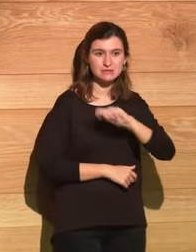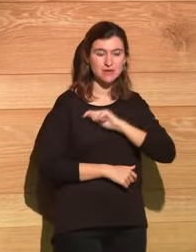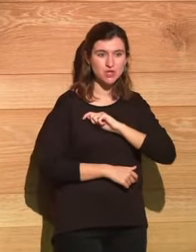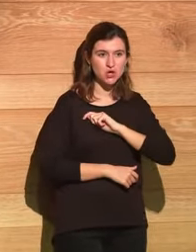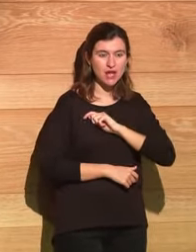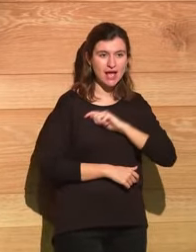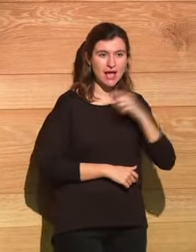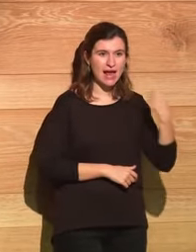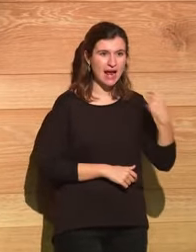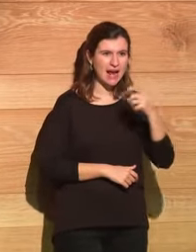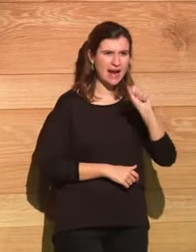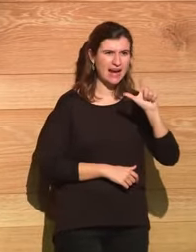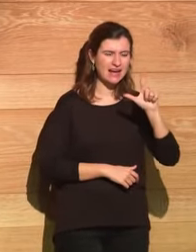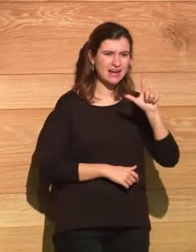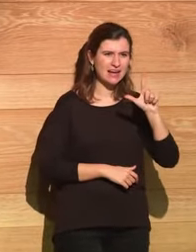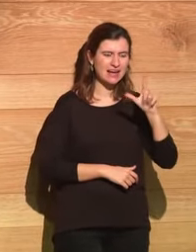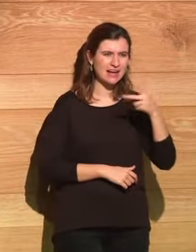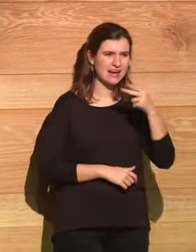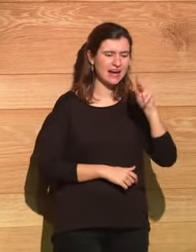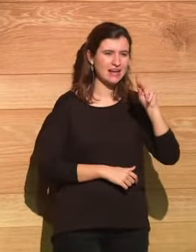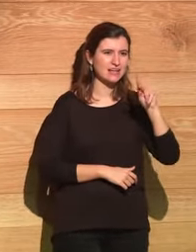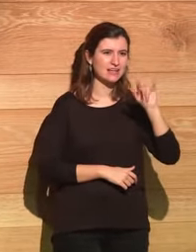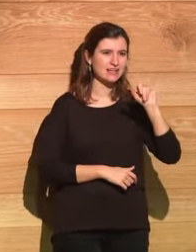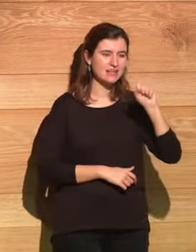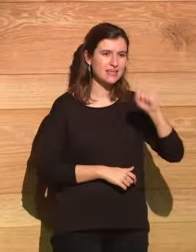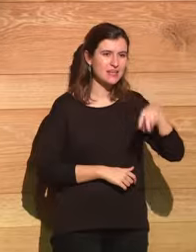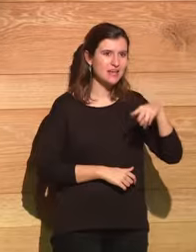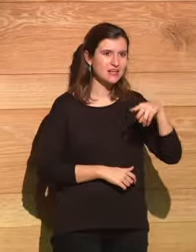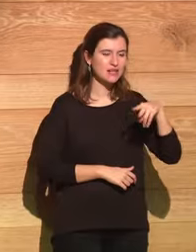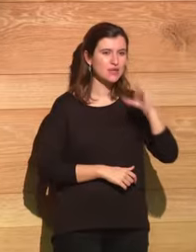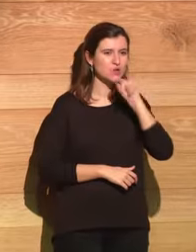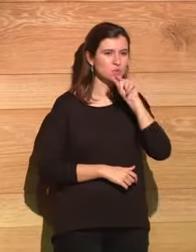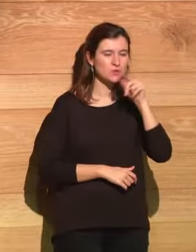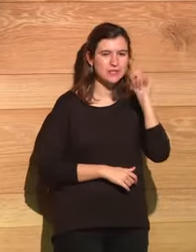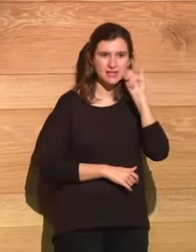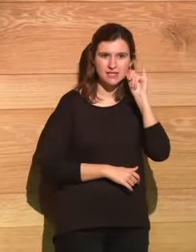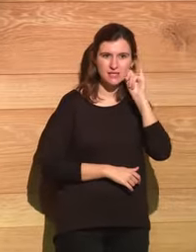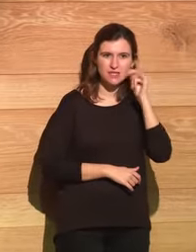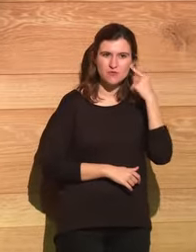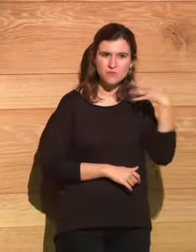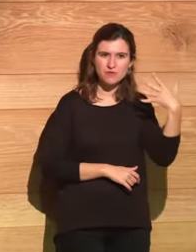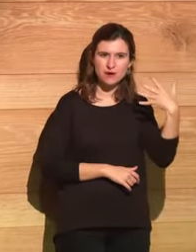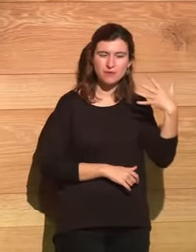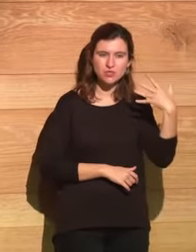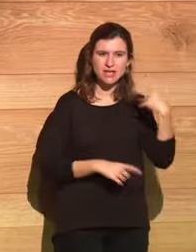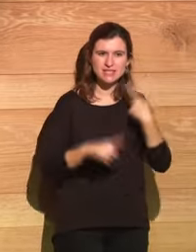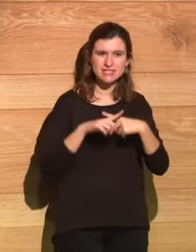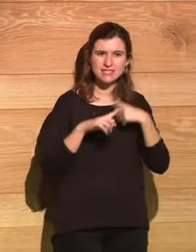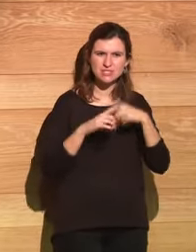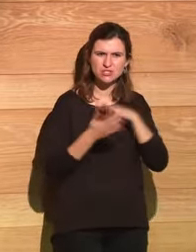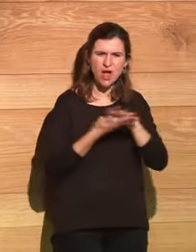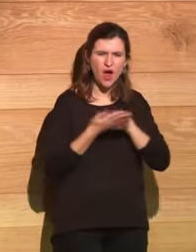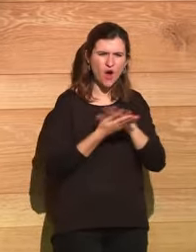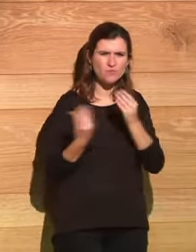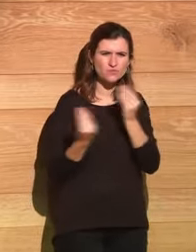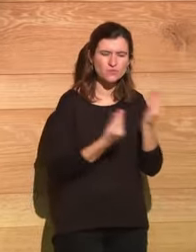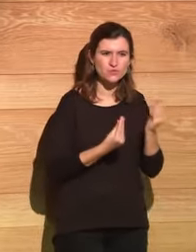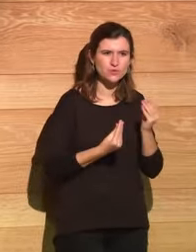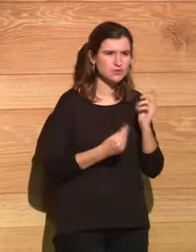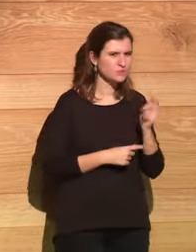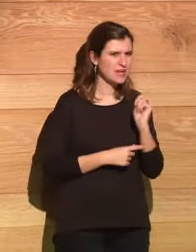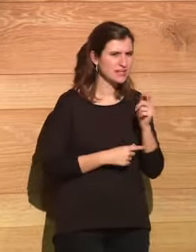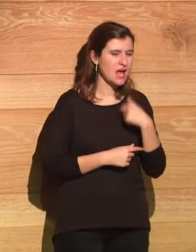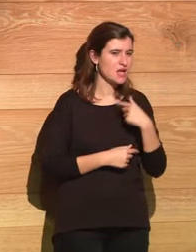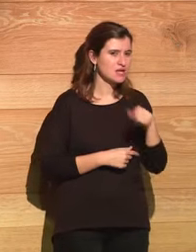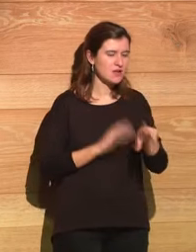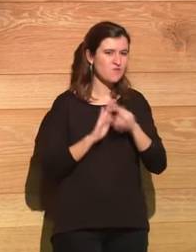Gakian, que ya es como muy conocida en Twitter y en Instagram, que habla mucho de sexo, y se petó y fue súper viral